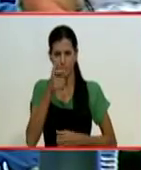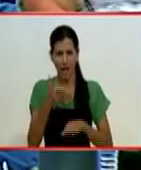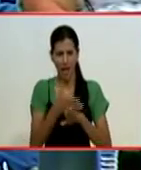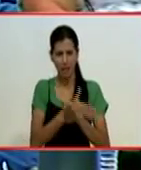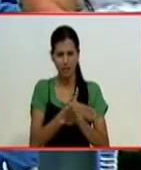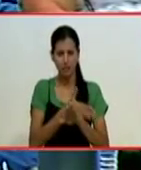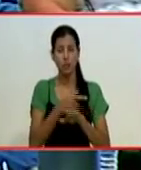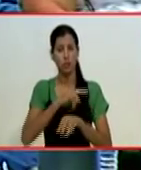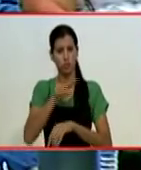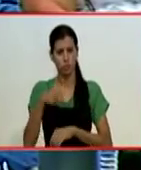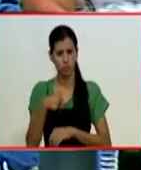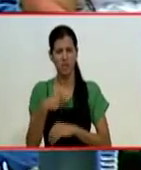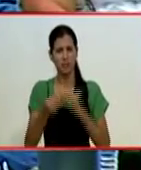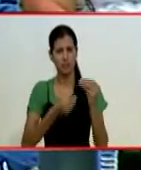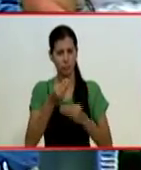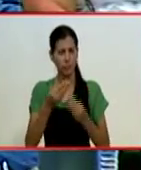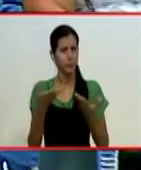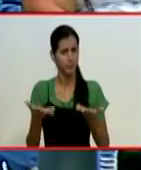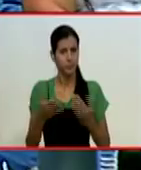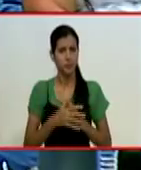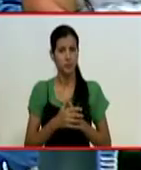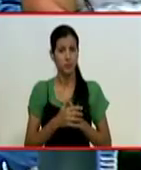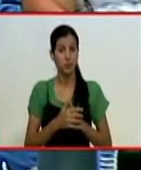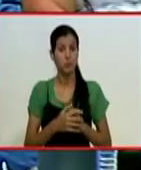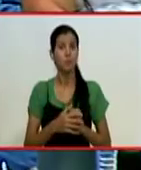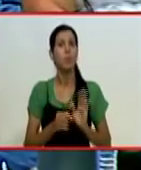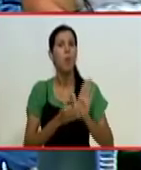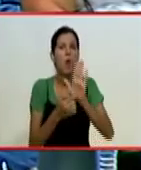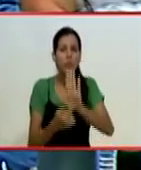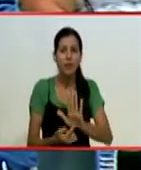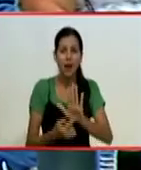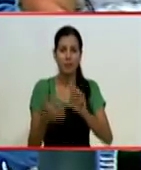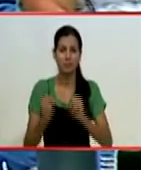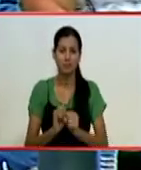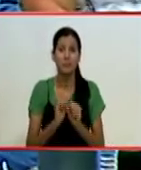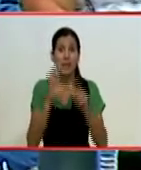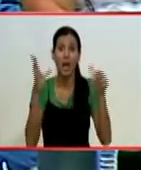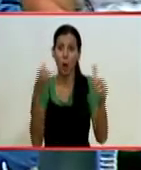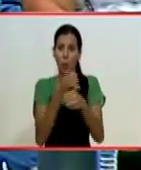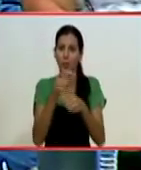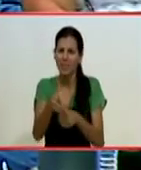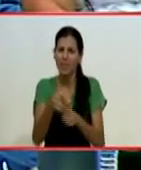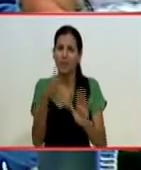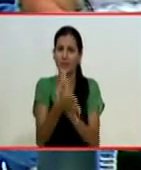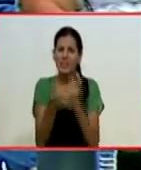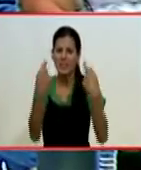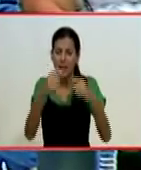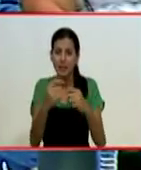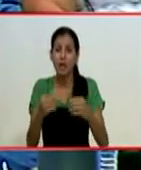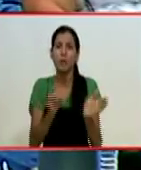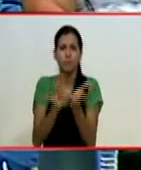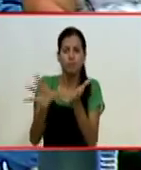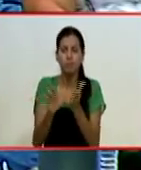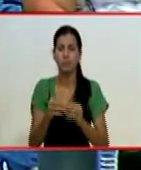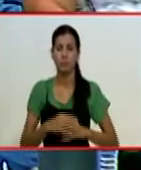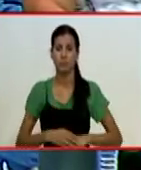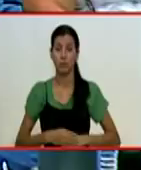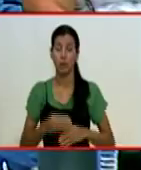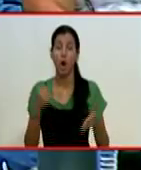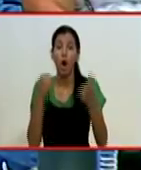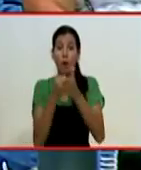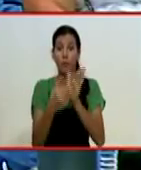Y nosotros lo que hemos hecho es desmantelar un atentado terrorista, un atentado golpista,